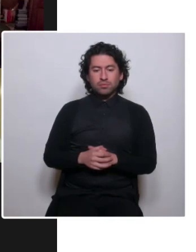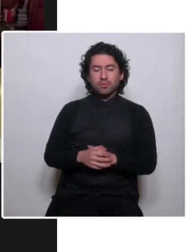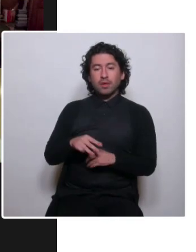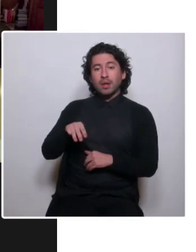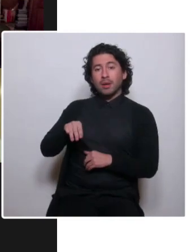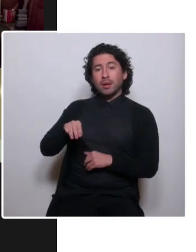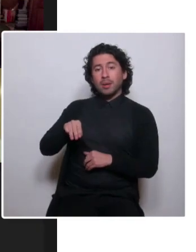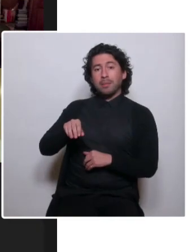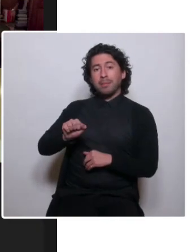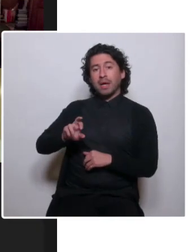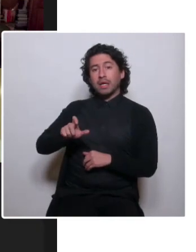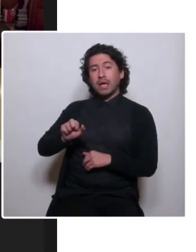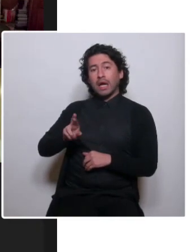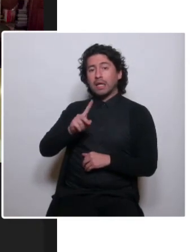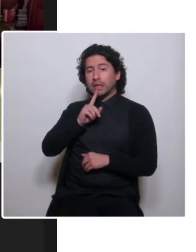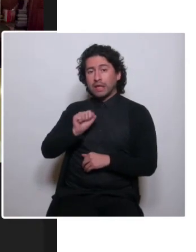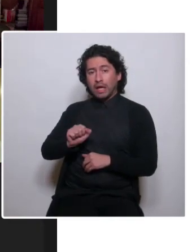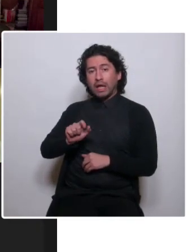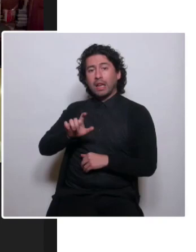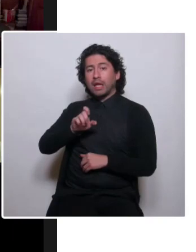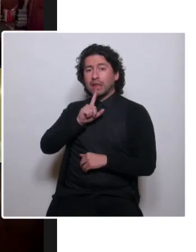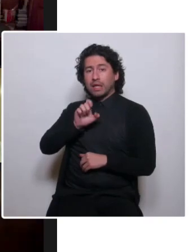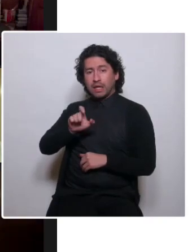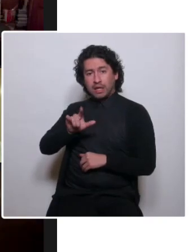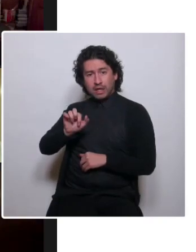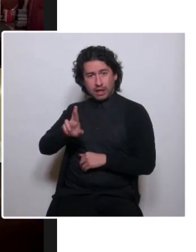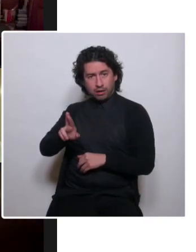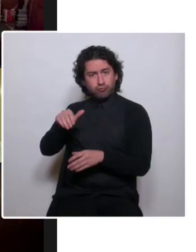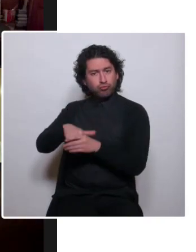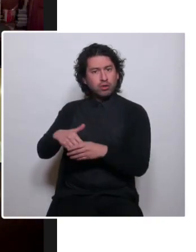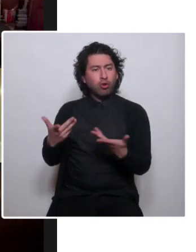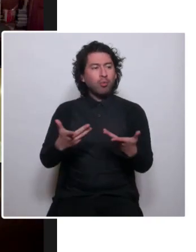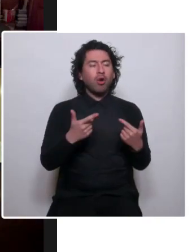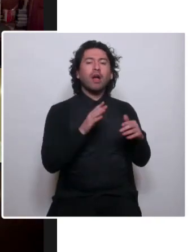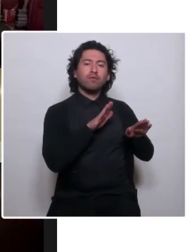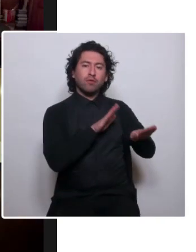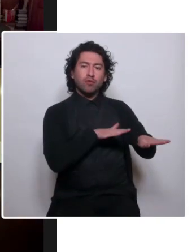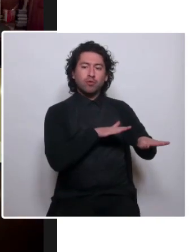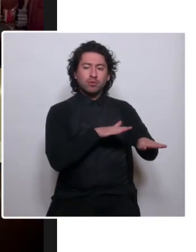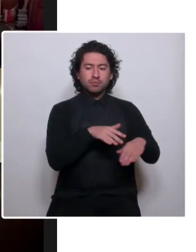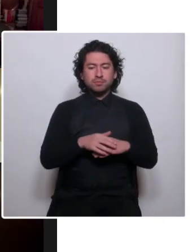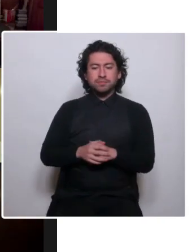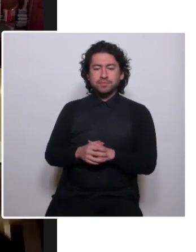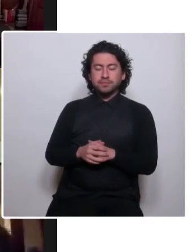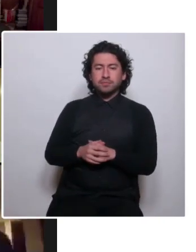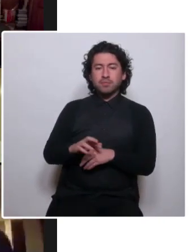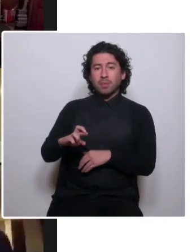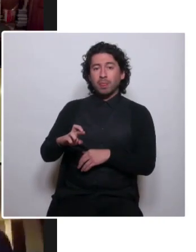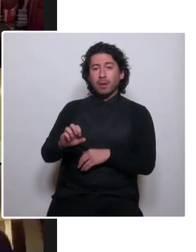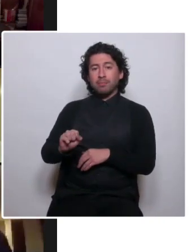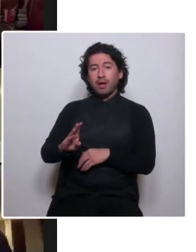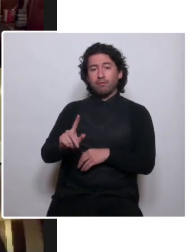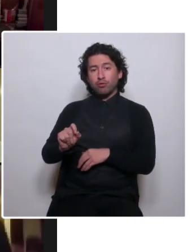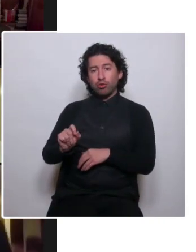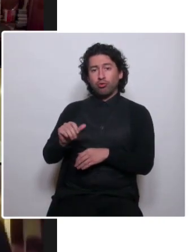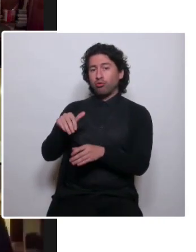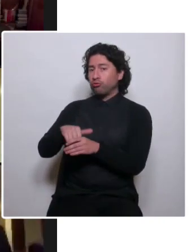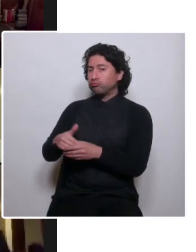Margarita Letelier, ¿cómo vota? A favor, señor secretario. Convencional Pablo Tolosa, ¿cómo